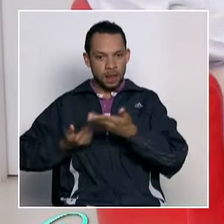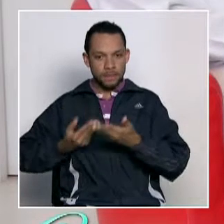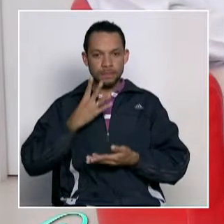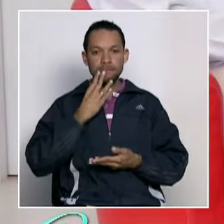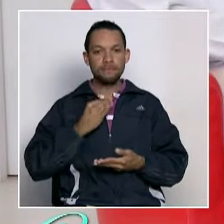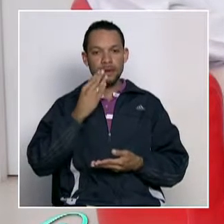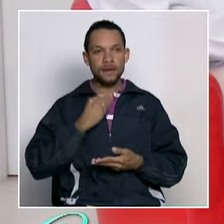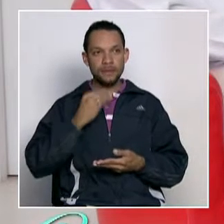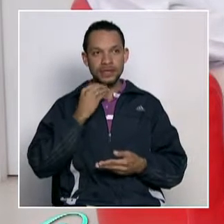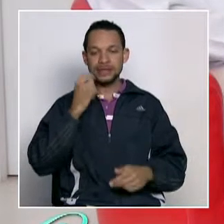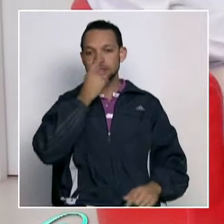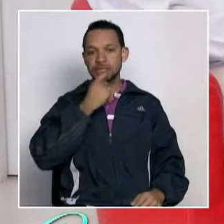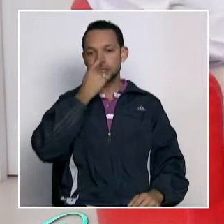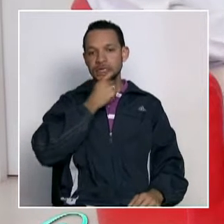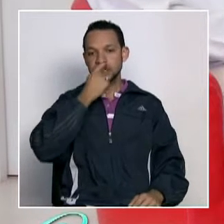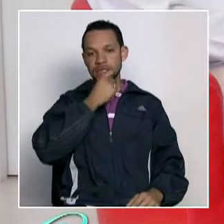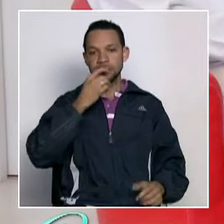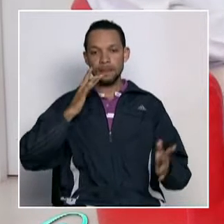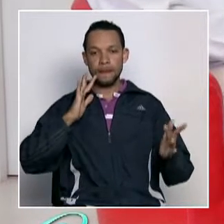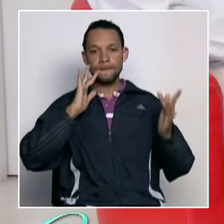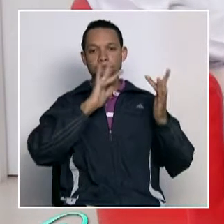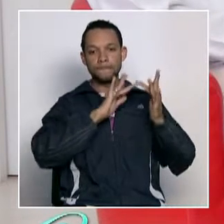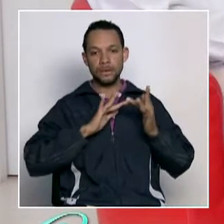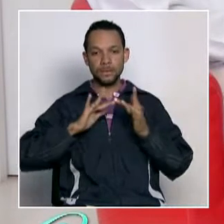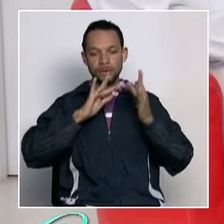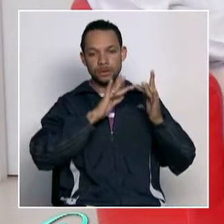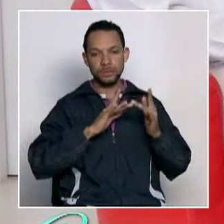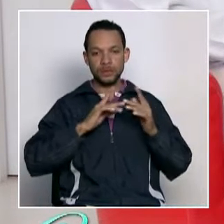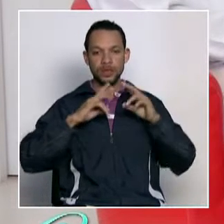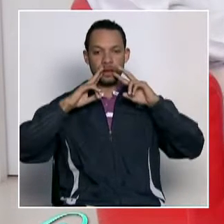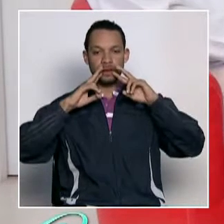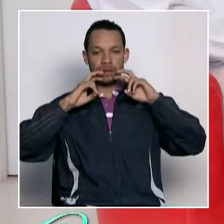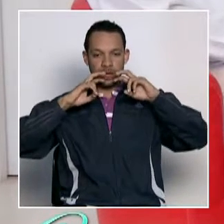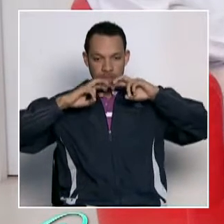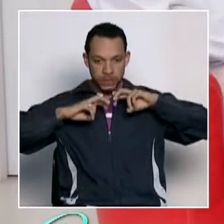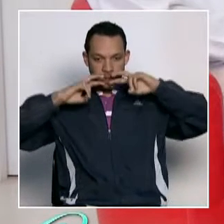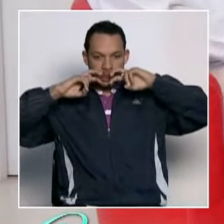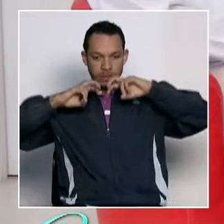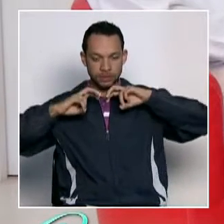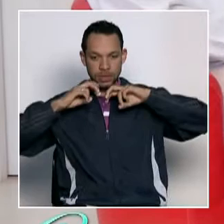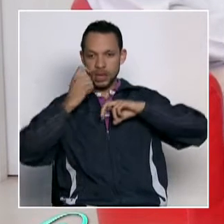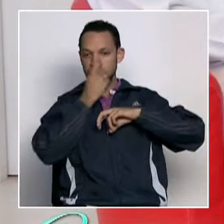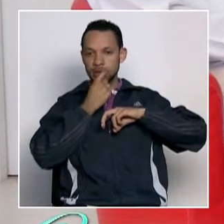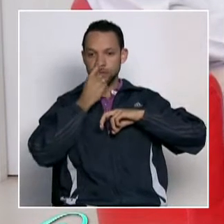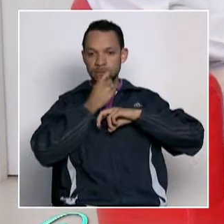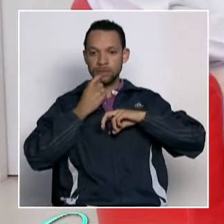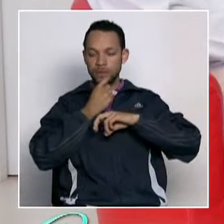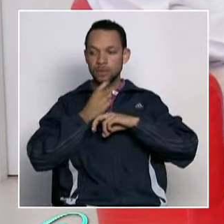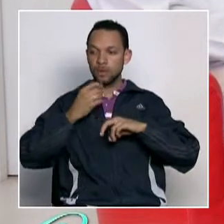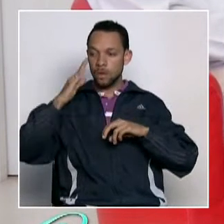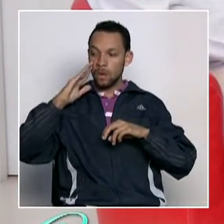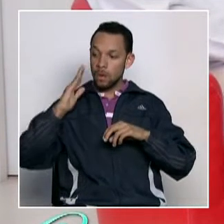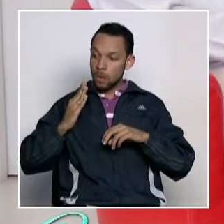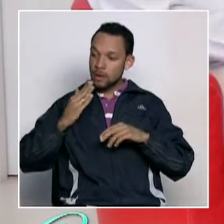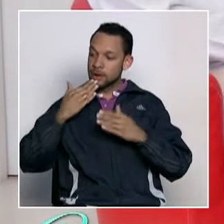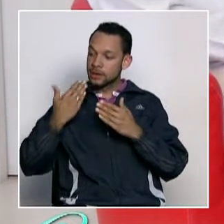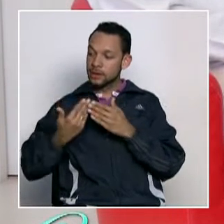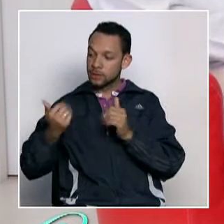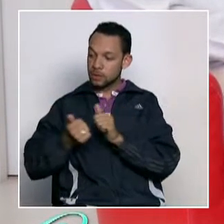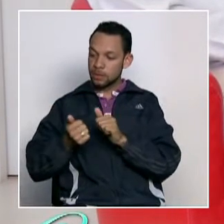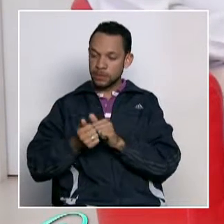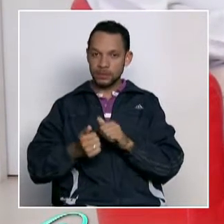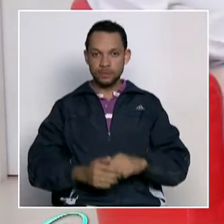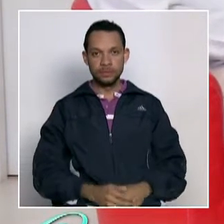la odontología integral o de la odontología neurofocal. Doctor José Fernando, muchas gracias por estar con